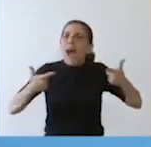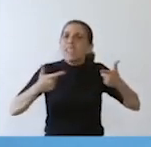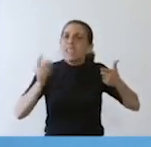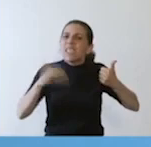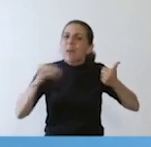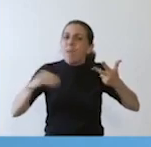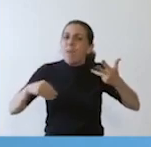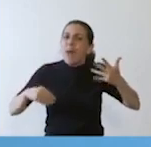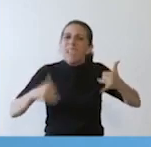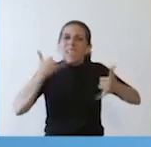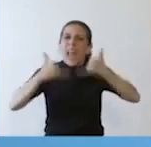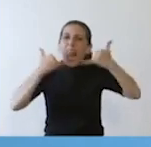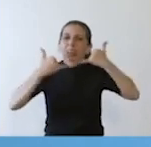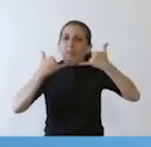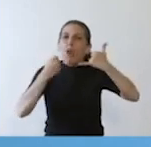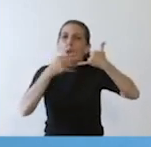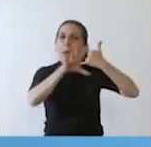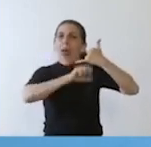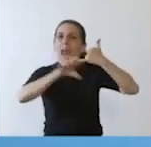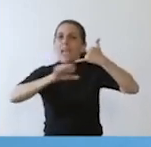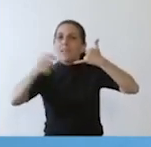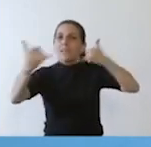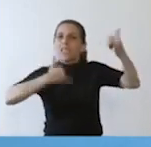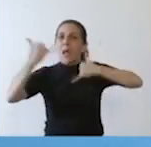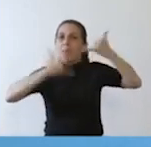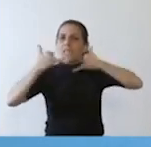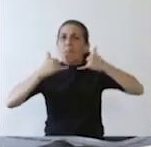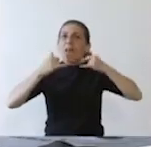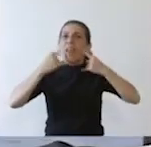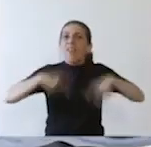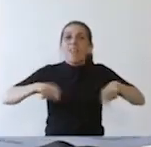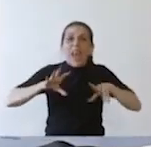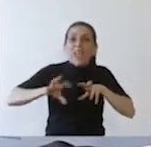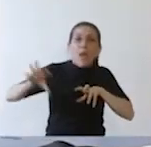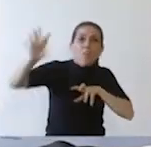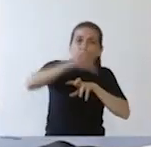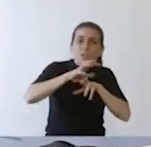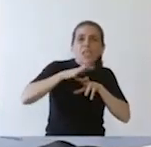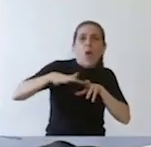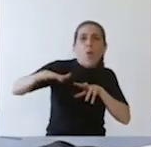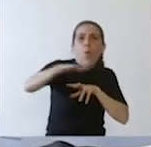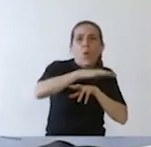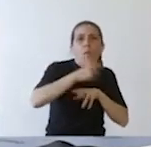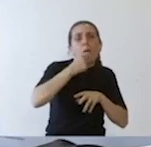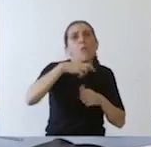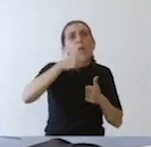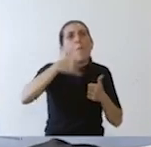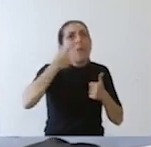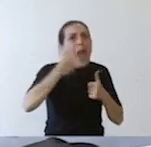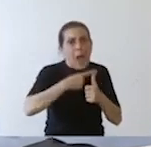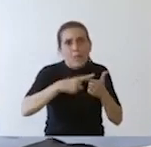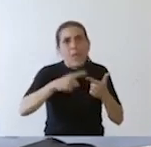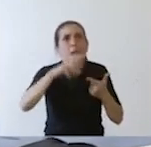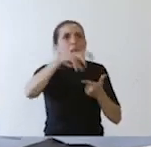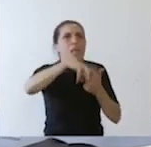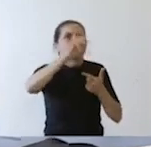y que se tengan líneas dedicadas en las distintas jurisdicciones y en los distintos públicos, es decir, el PAMI,